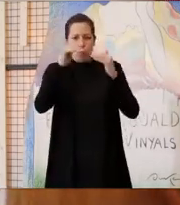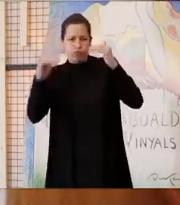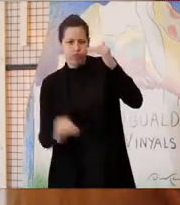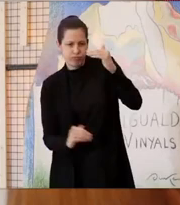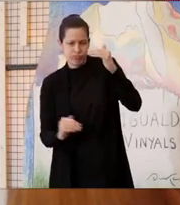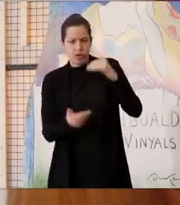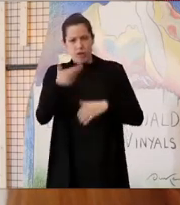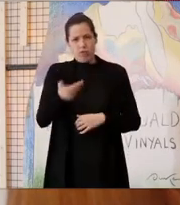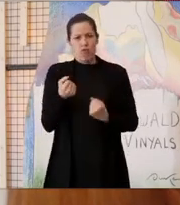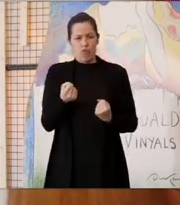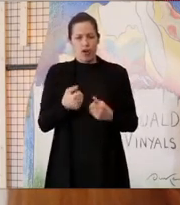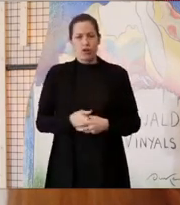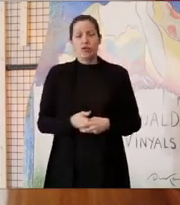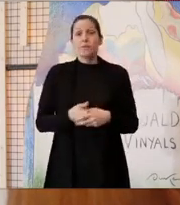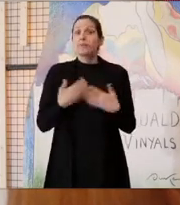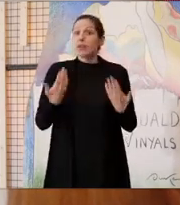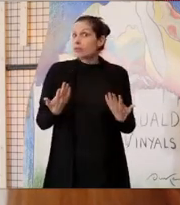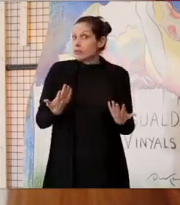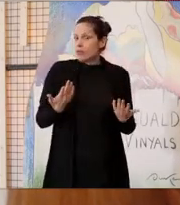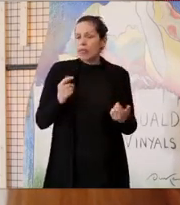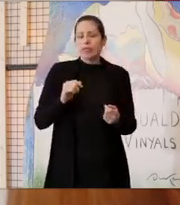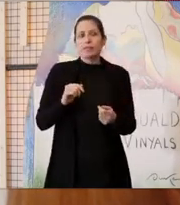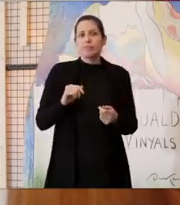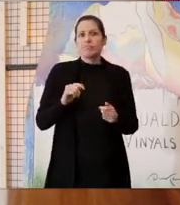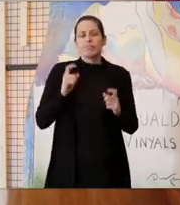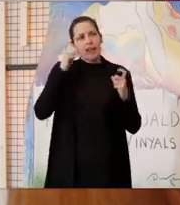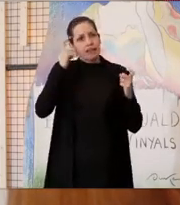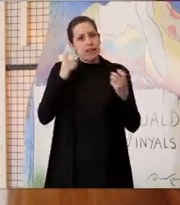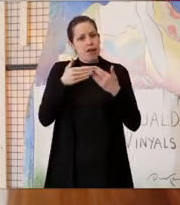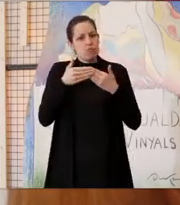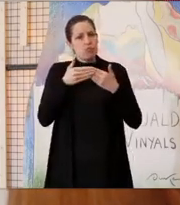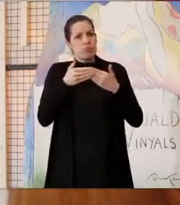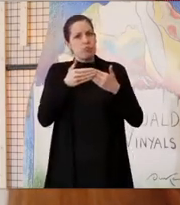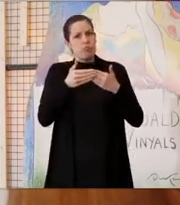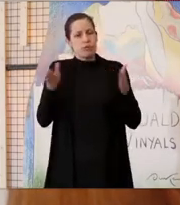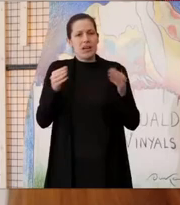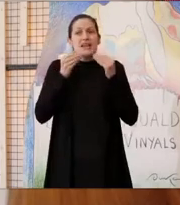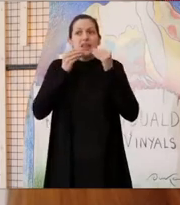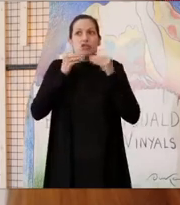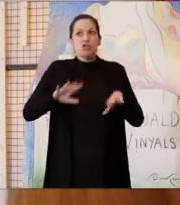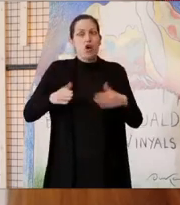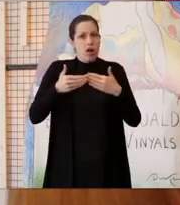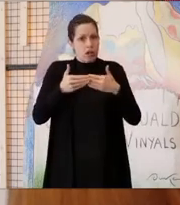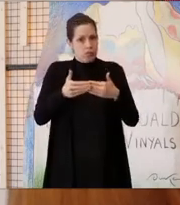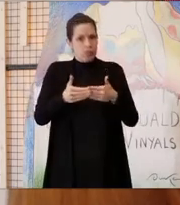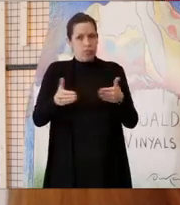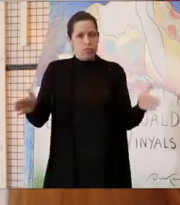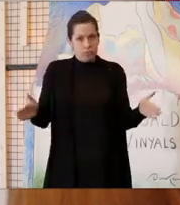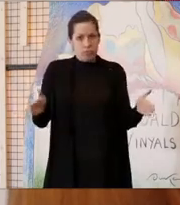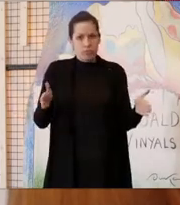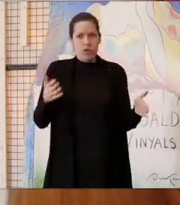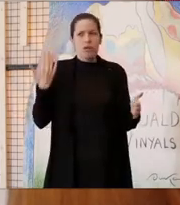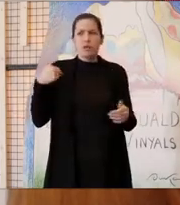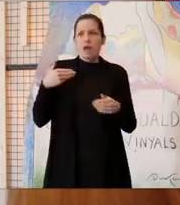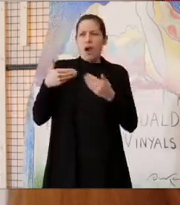conseguido ha sido lo que hemos hecho ha sido abrir por primera vez en la historia de la de diálogo social 32 años de